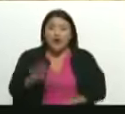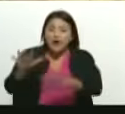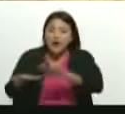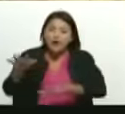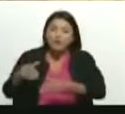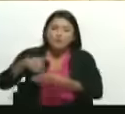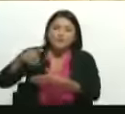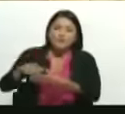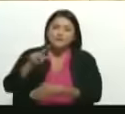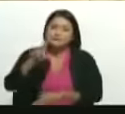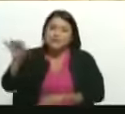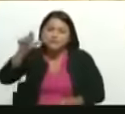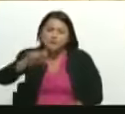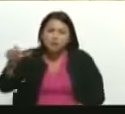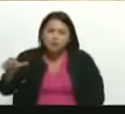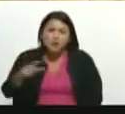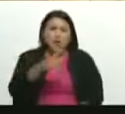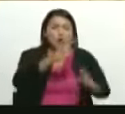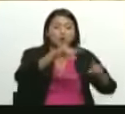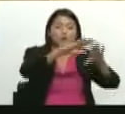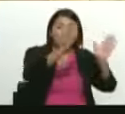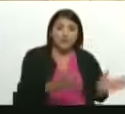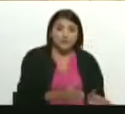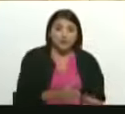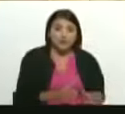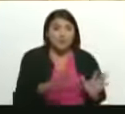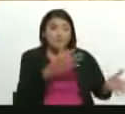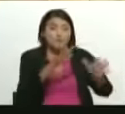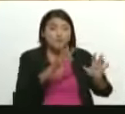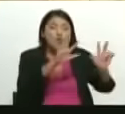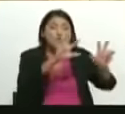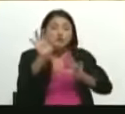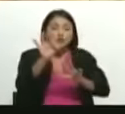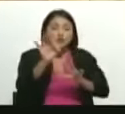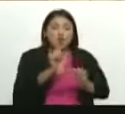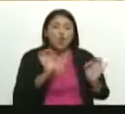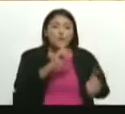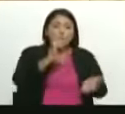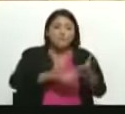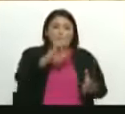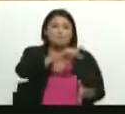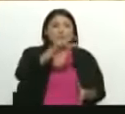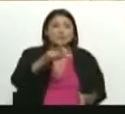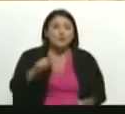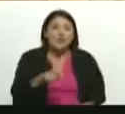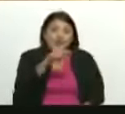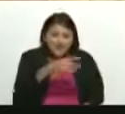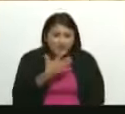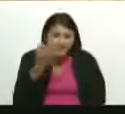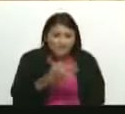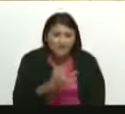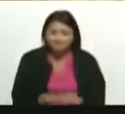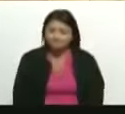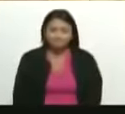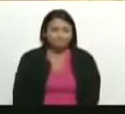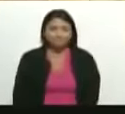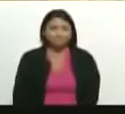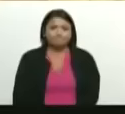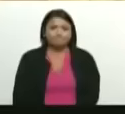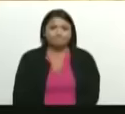100 y en otras mesas debieron haber votado 800 o 1000 personas. Eso no es verdad. A eso